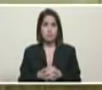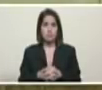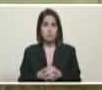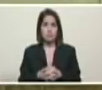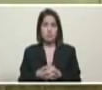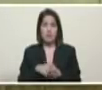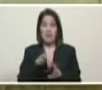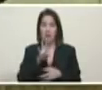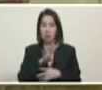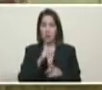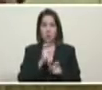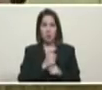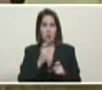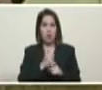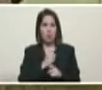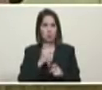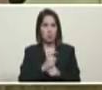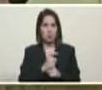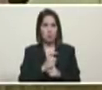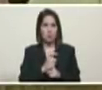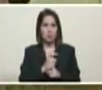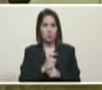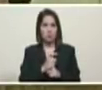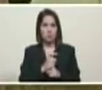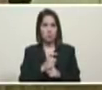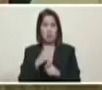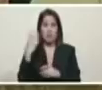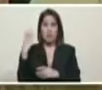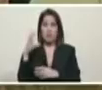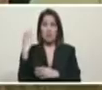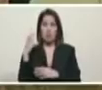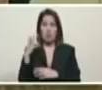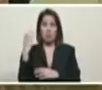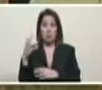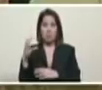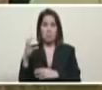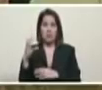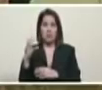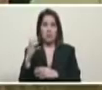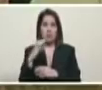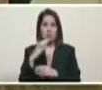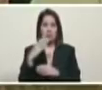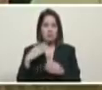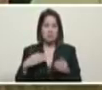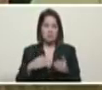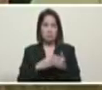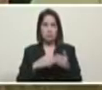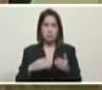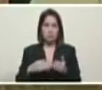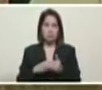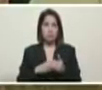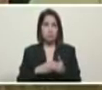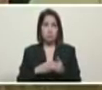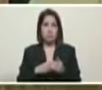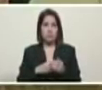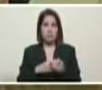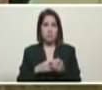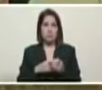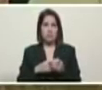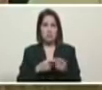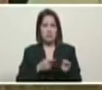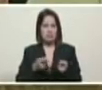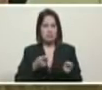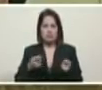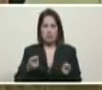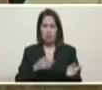El 4 de agosto, desde Colombia, se preparó, se entrenó y